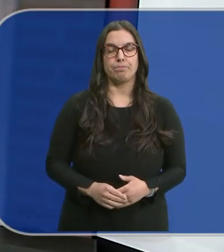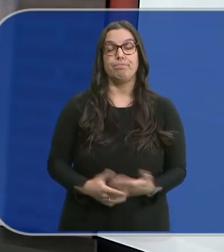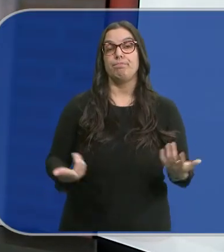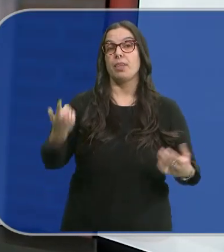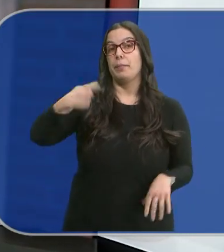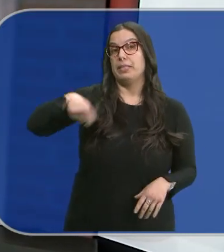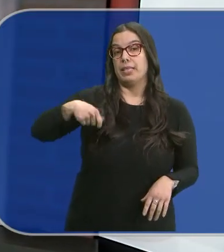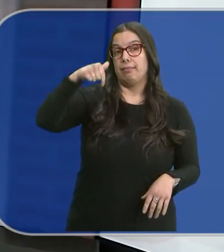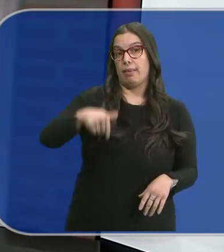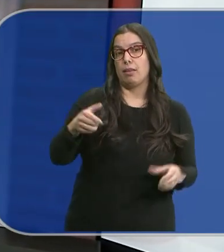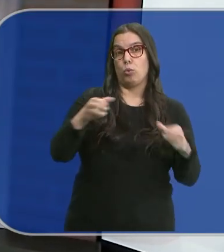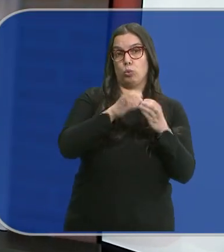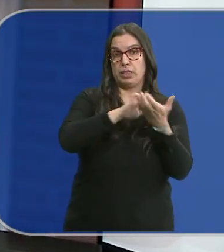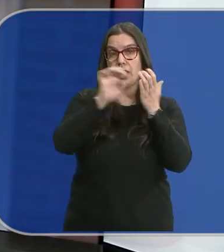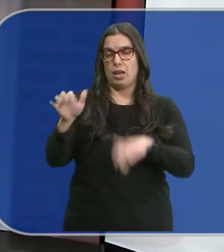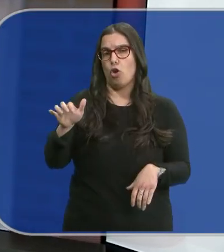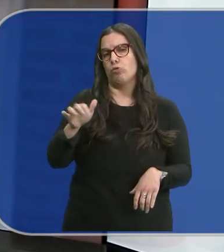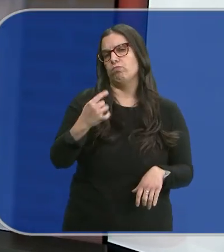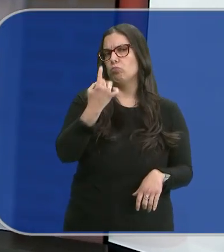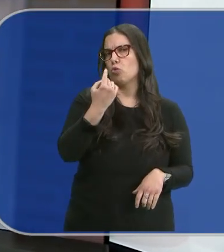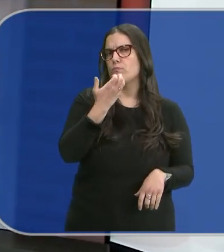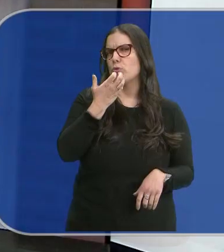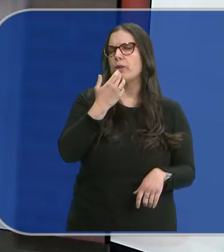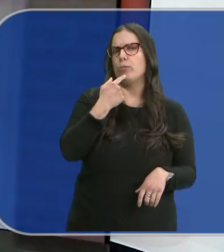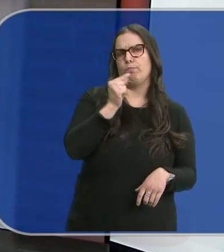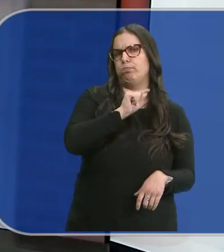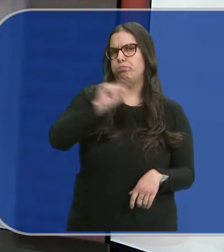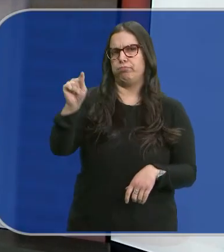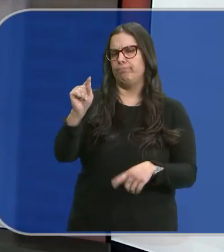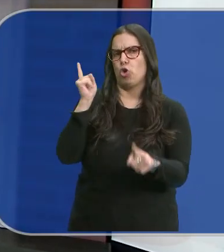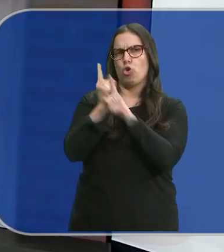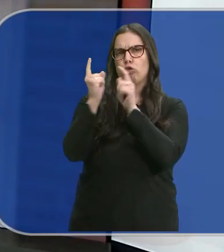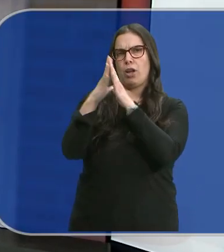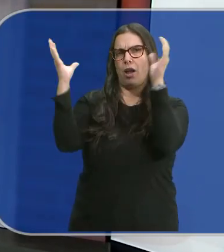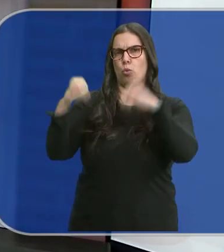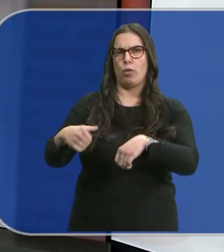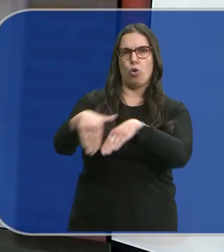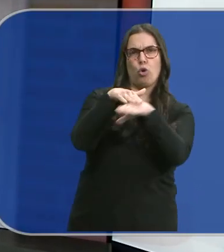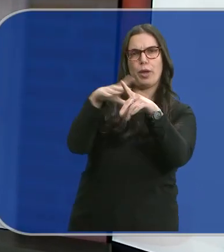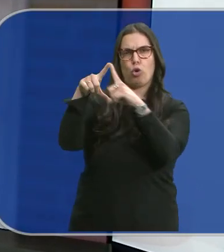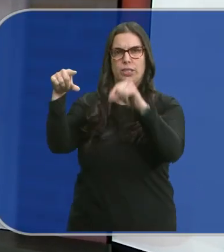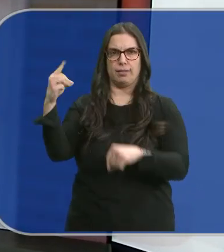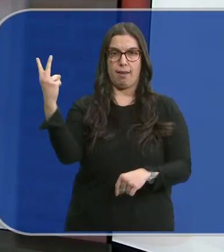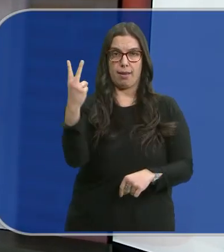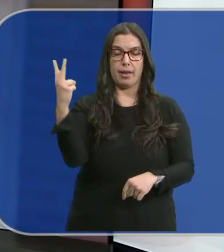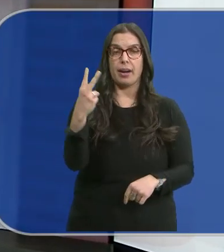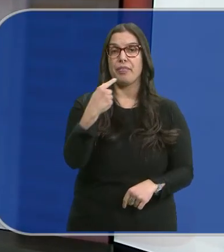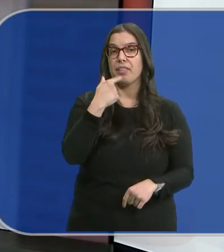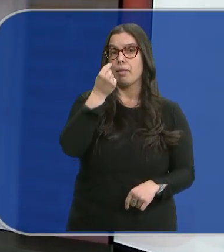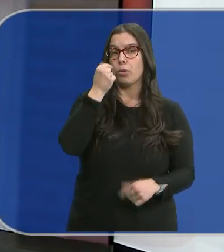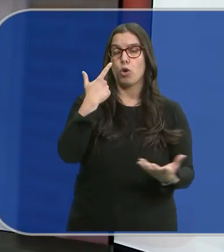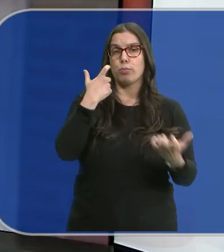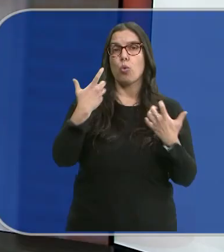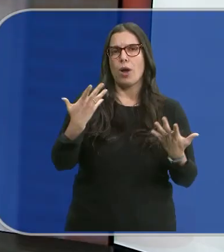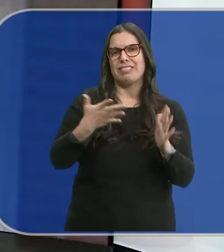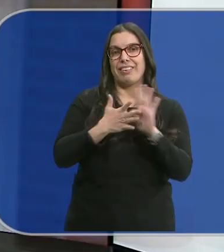El presidente de la Junta de Castilla y León ha sido uno de los que hoy ha alzado la voz contra ese acuerdo entre el Gobierno y Esquerra. Remarca Alfonso Fernández Mañueco